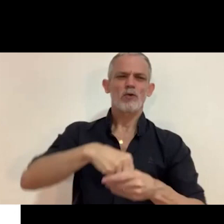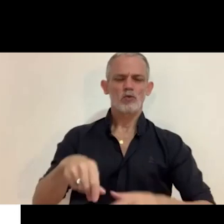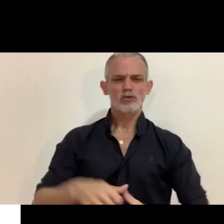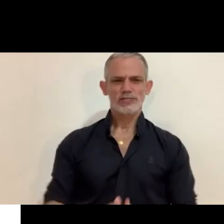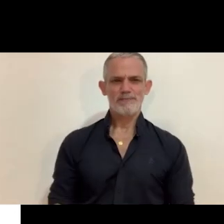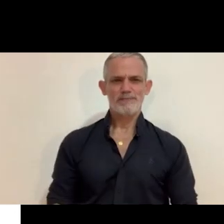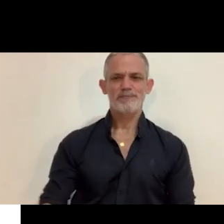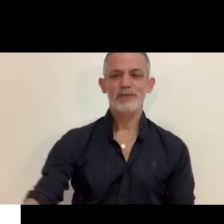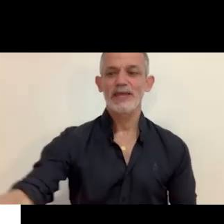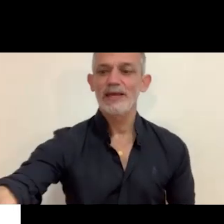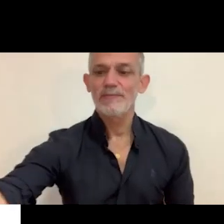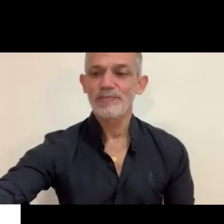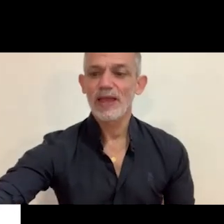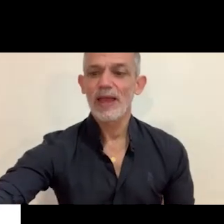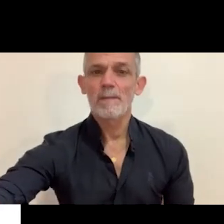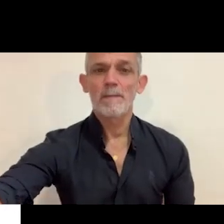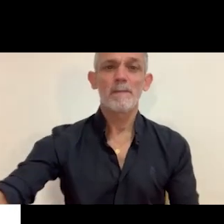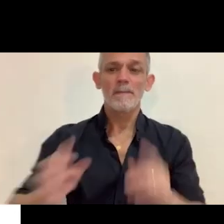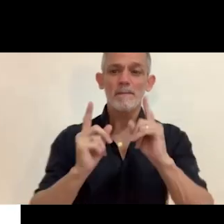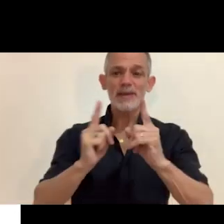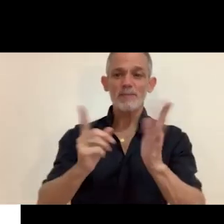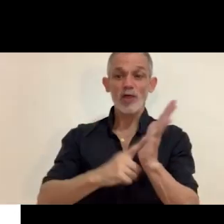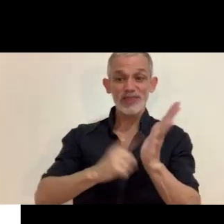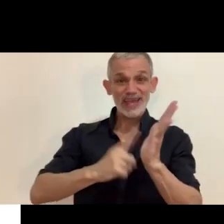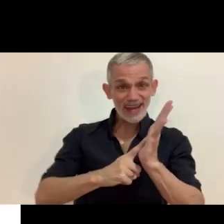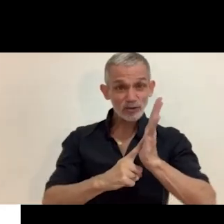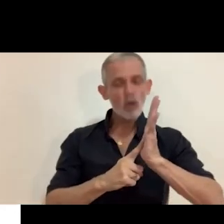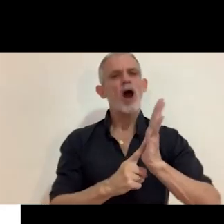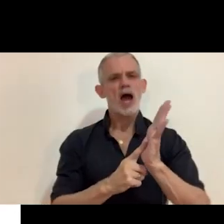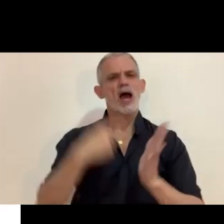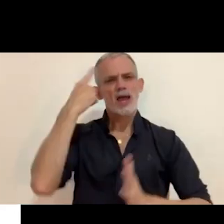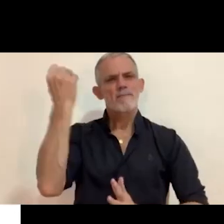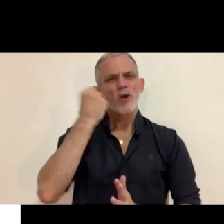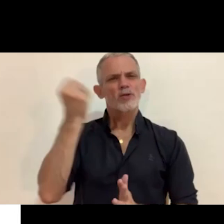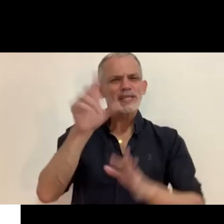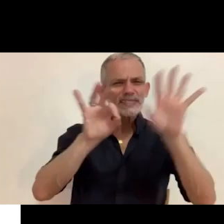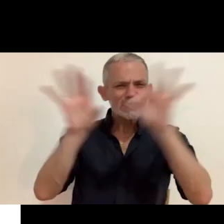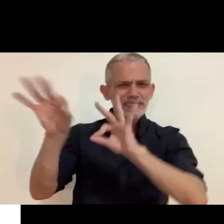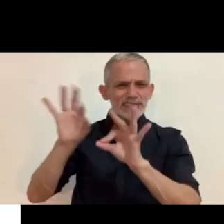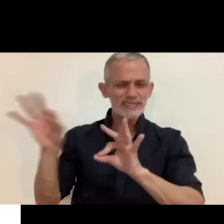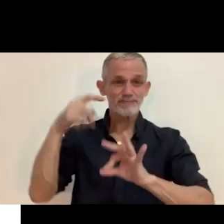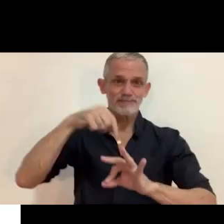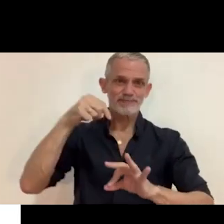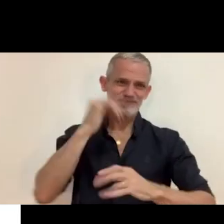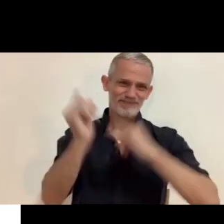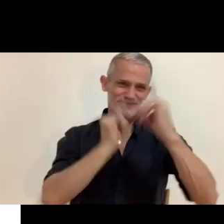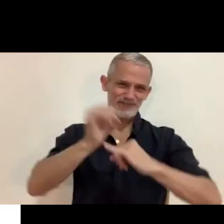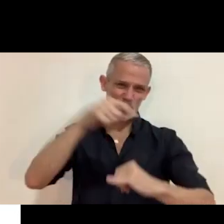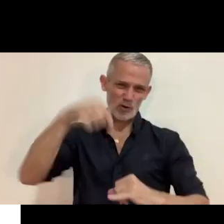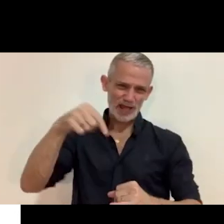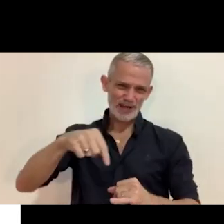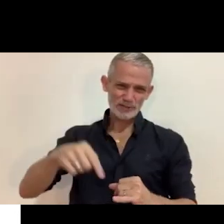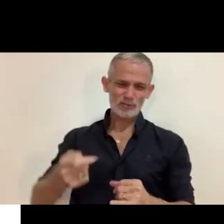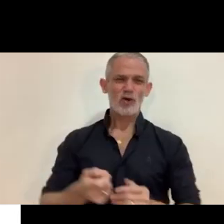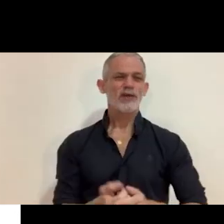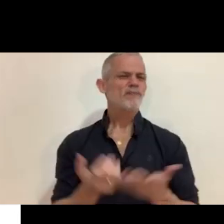Siguiendo con el decreto, otros aspectos que me parecieron relevantes traer a este resumen